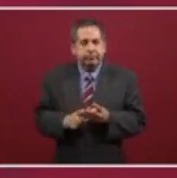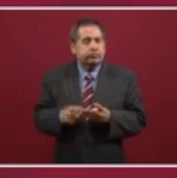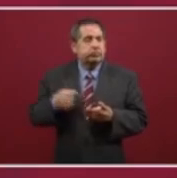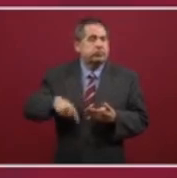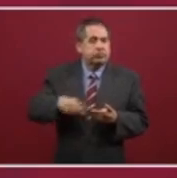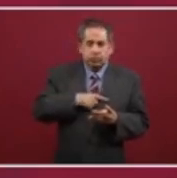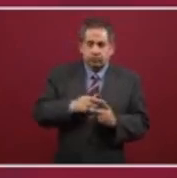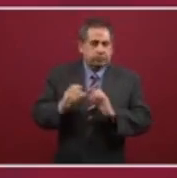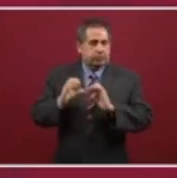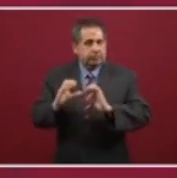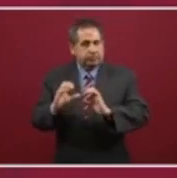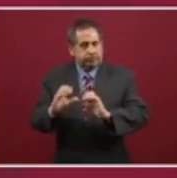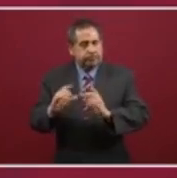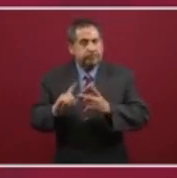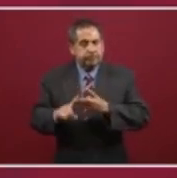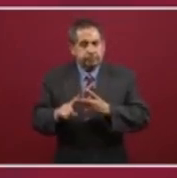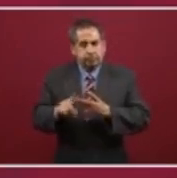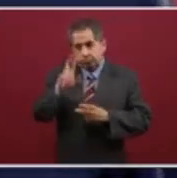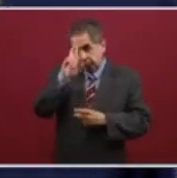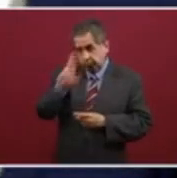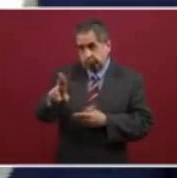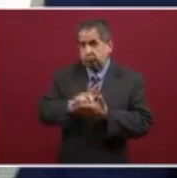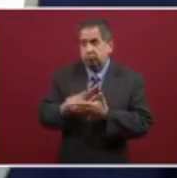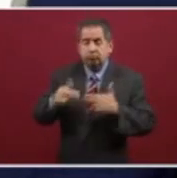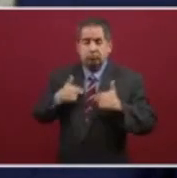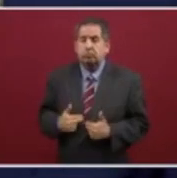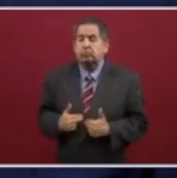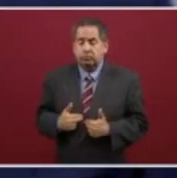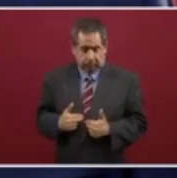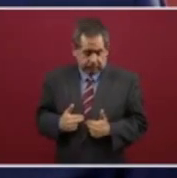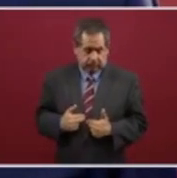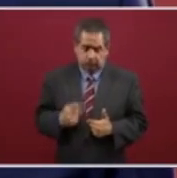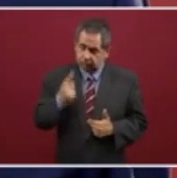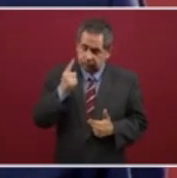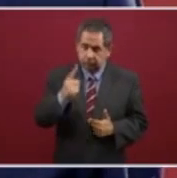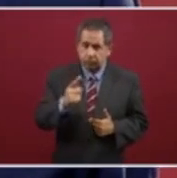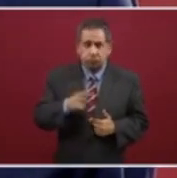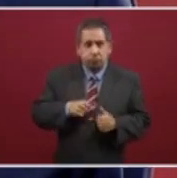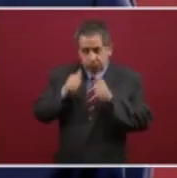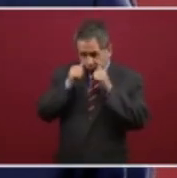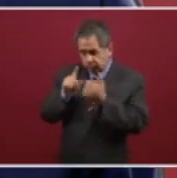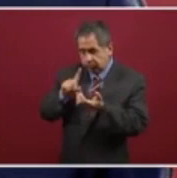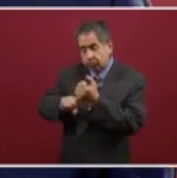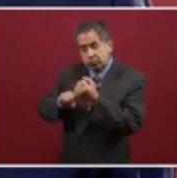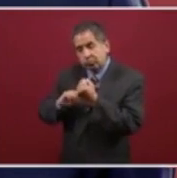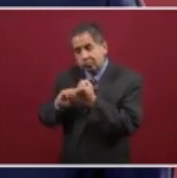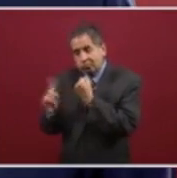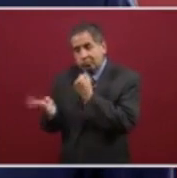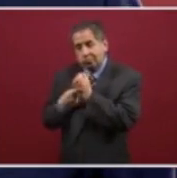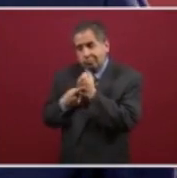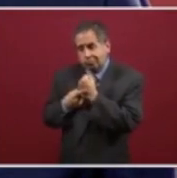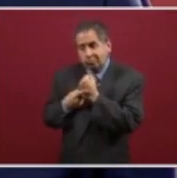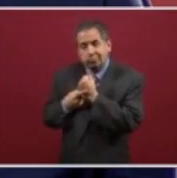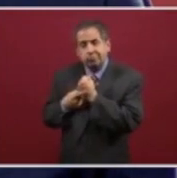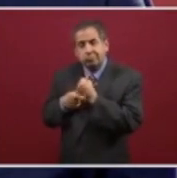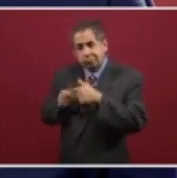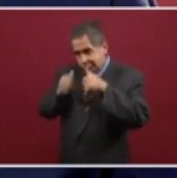estamos cuidando que se respeten los derechos humanos y que se atienda el problema de fondo,